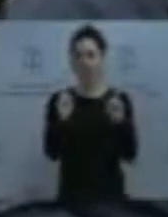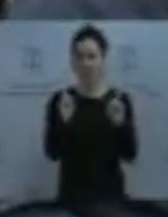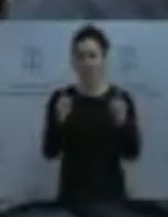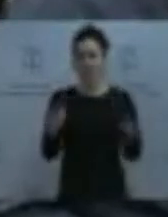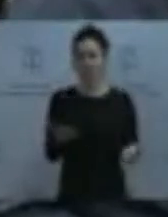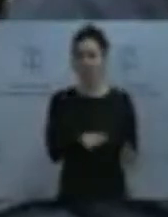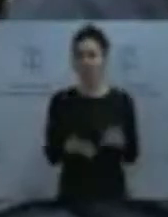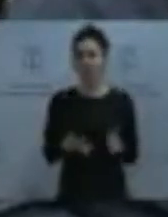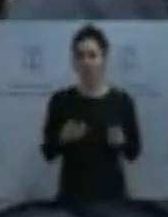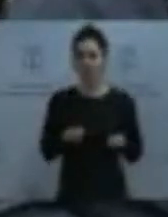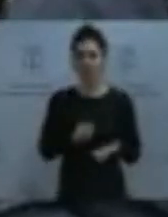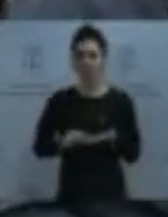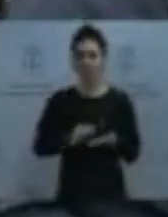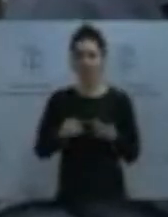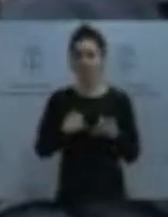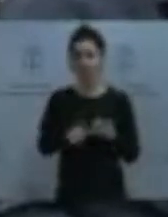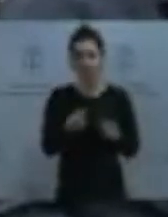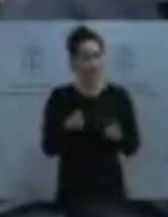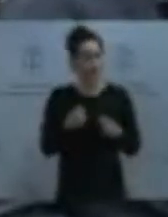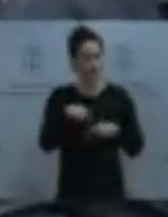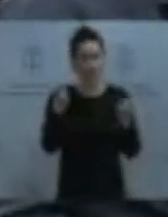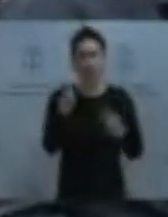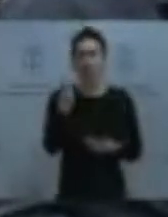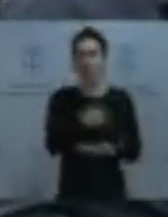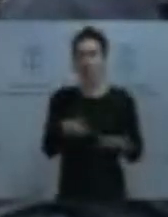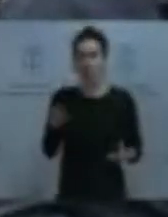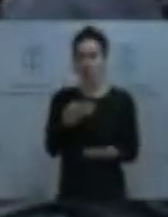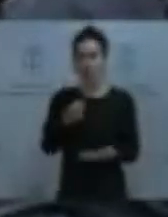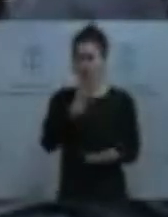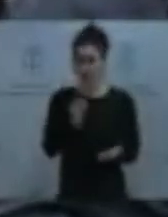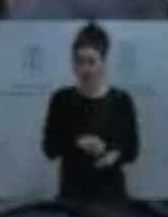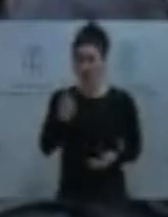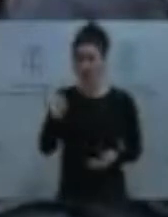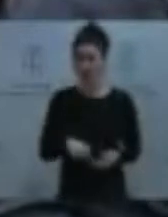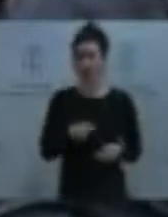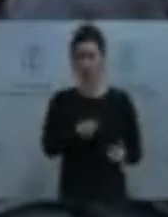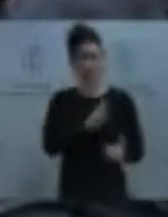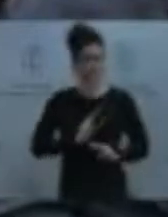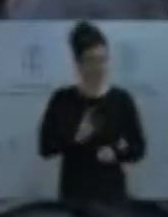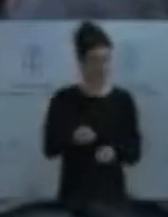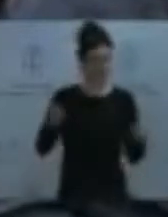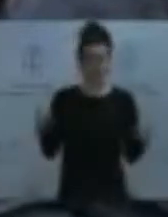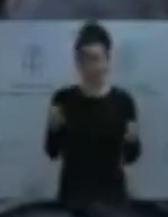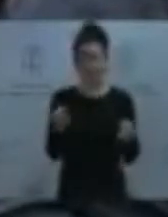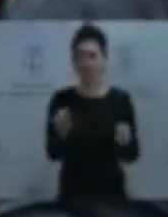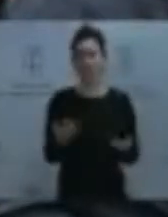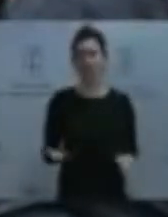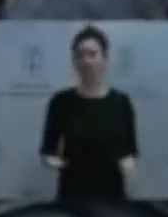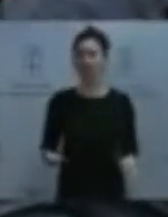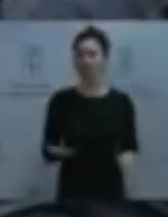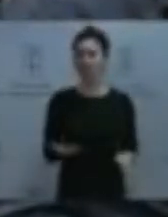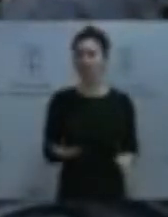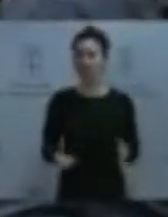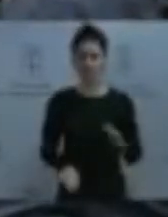más de 2.400.000 euros. Y aquí alguien tendrá que contestar por qué se crea o se construye esa red en un